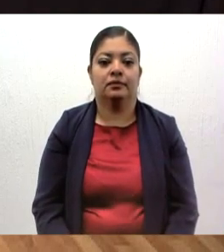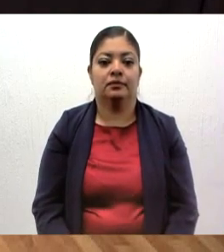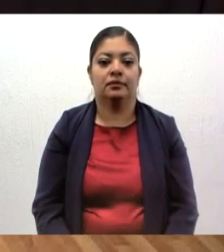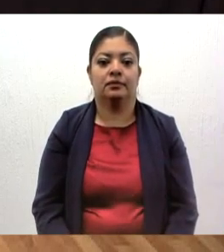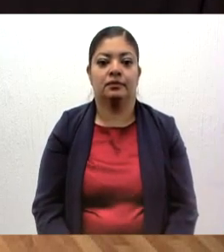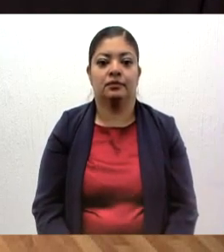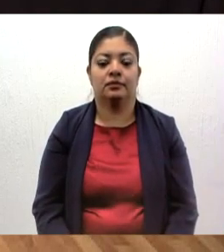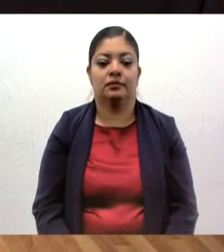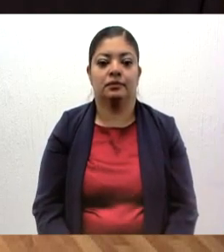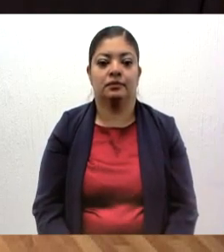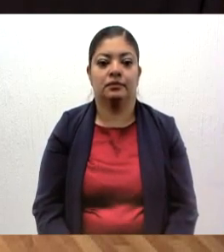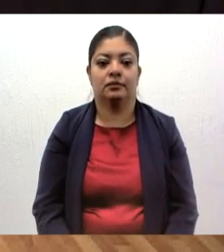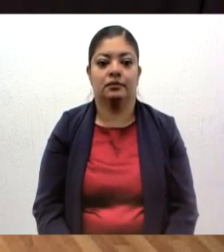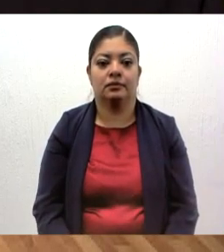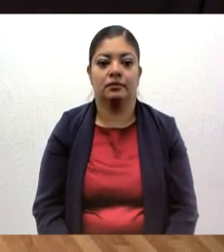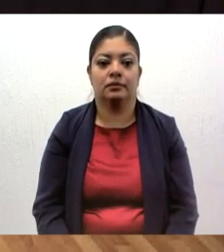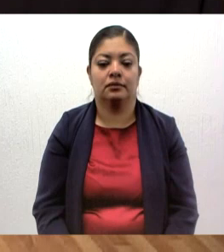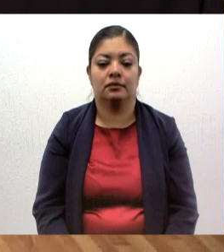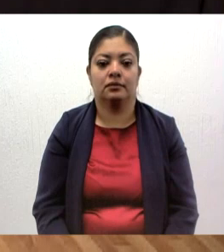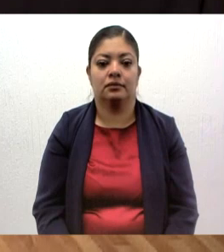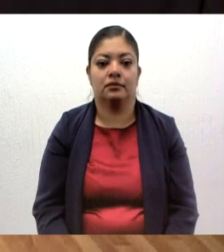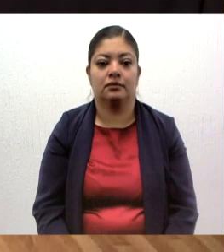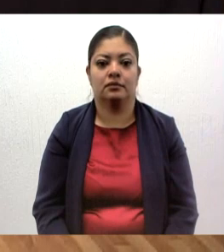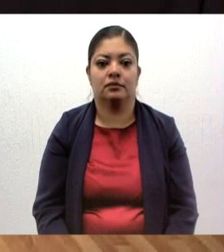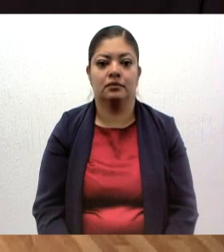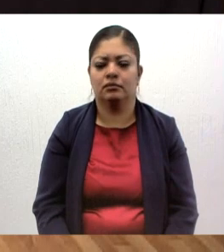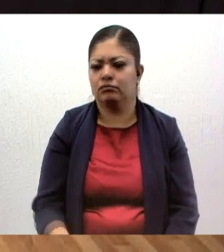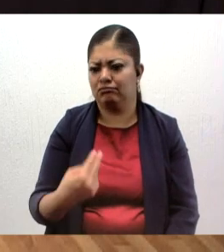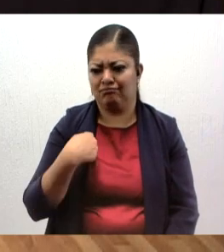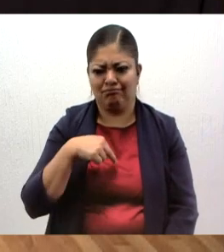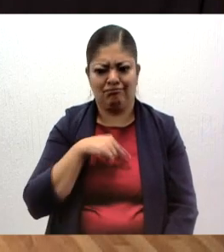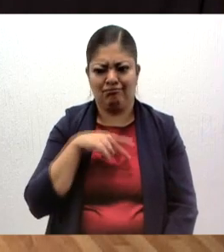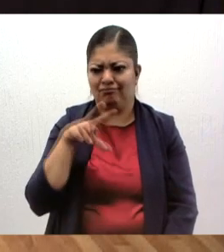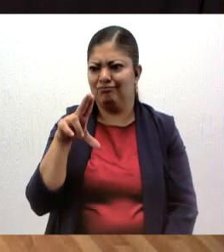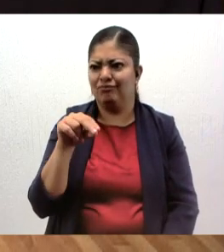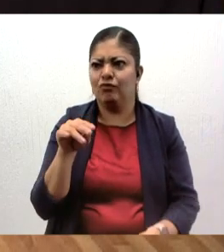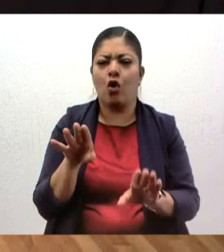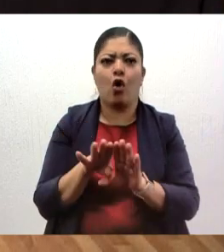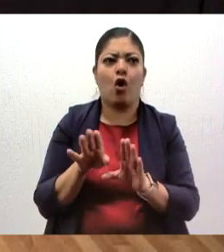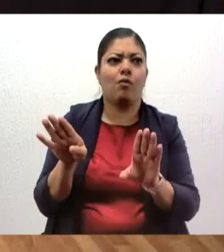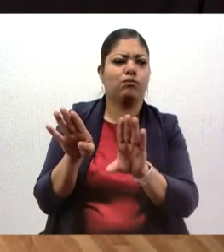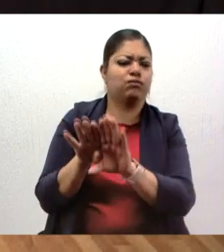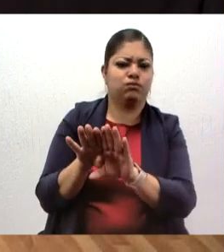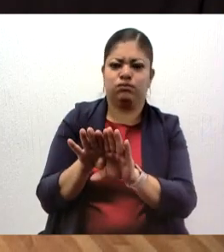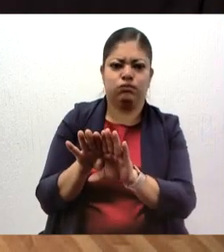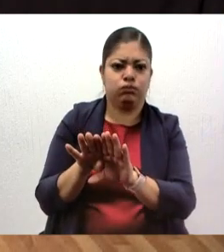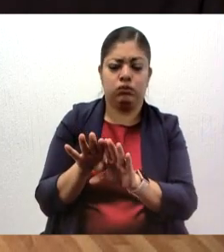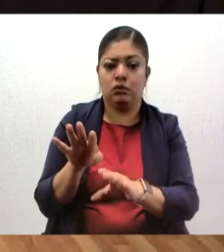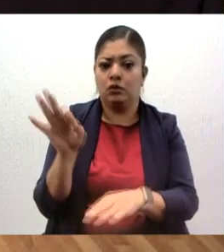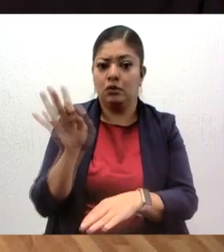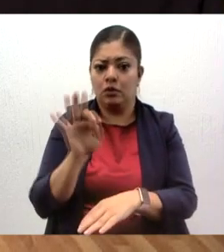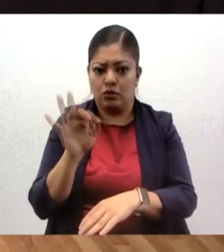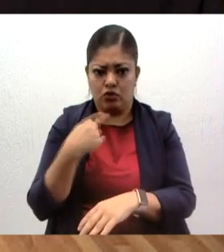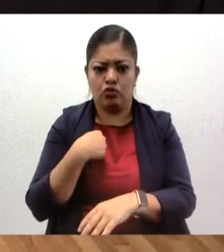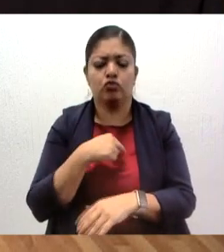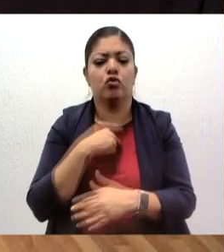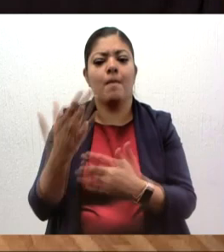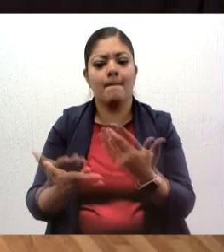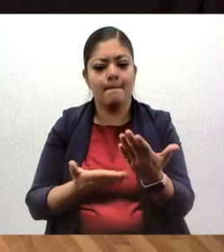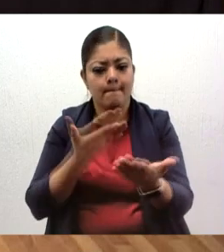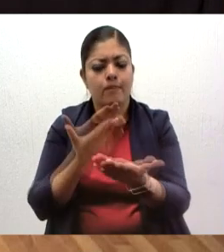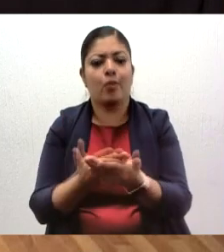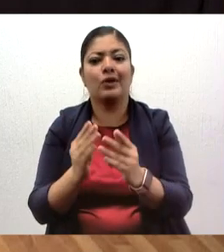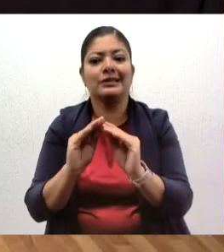y no nos cerramos cuando si ellos también nosan No nos cerramos Mira nosotros hicimos planteamientos muy claros muy